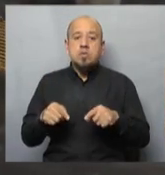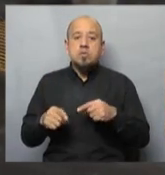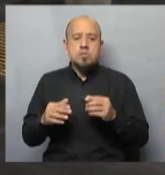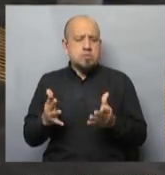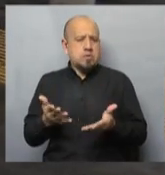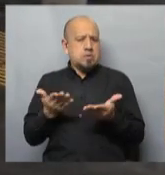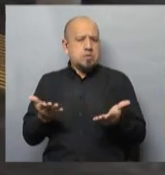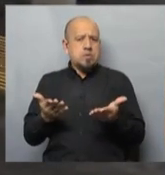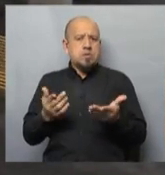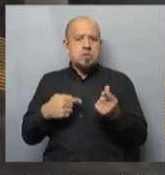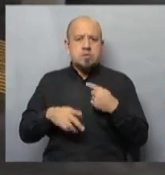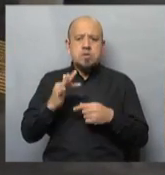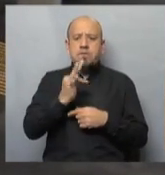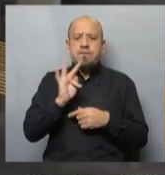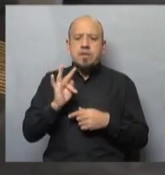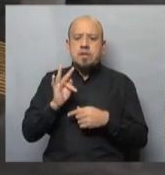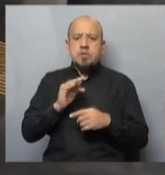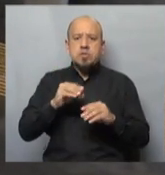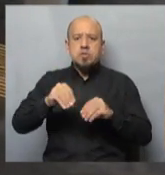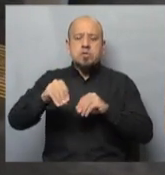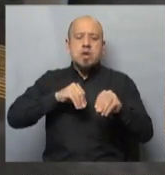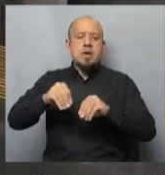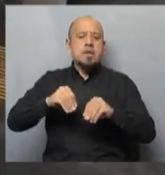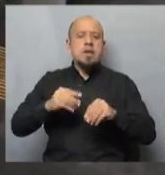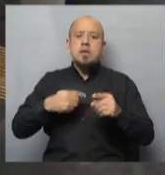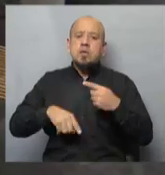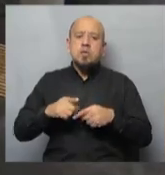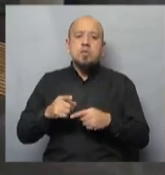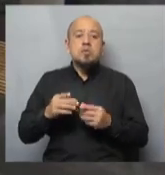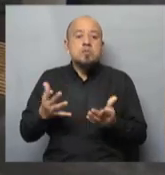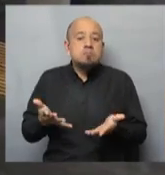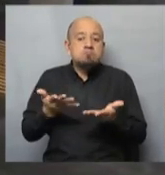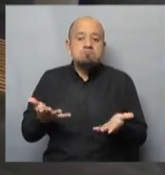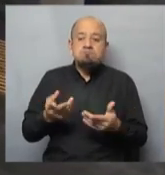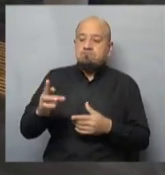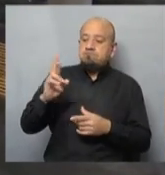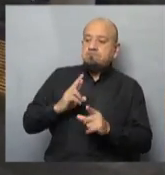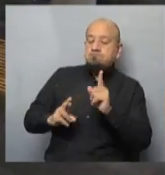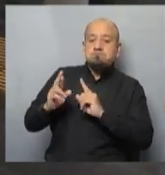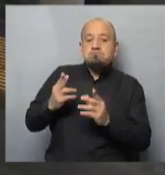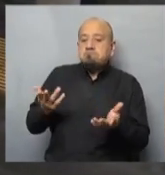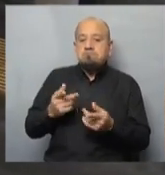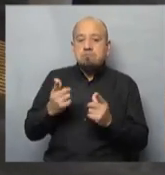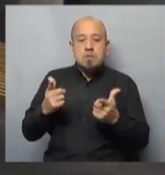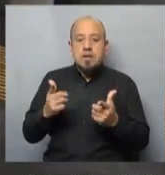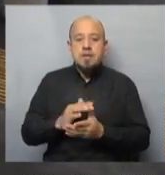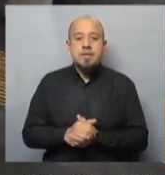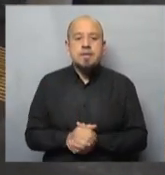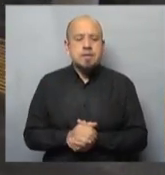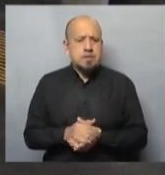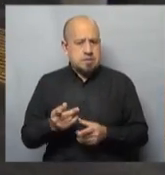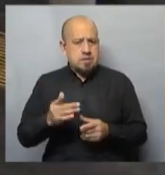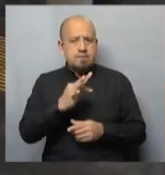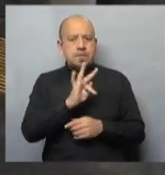en la que se han manejado la Federación en estos últimos años, y aún así no he tenido respuestas claras. La Federación emitió